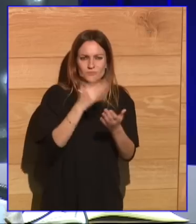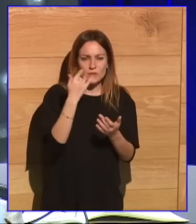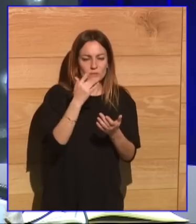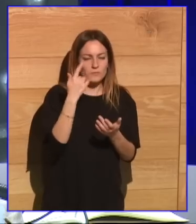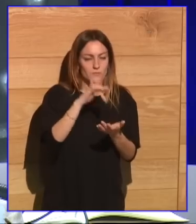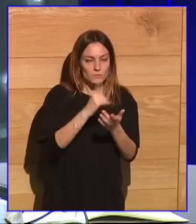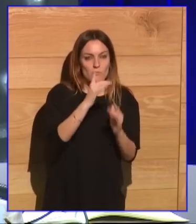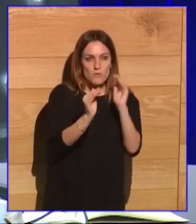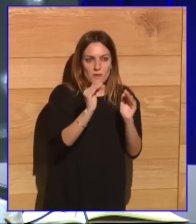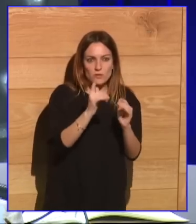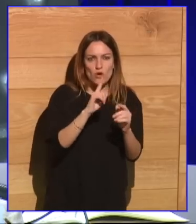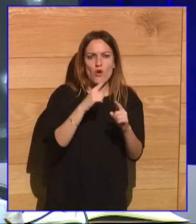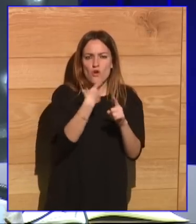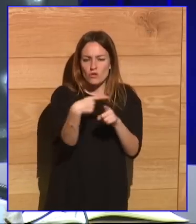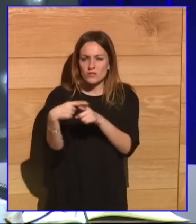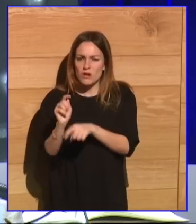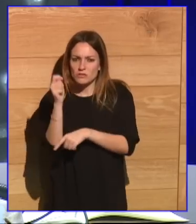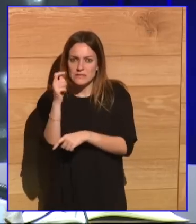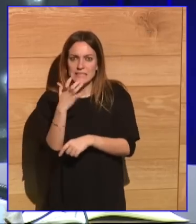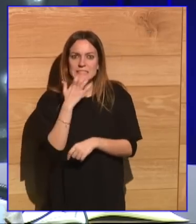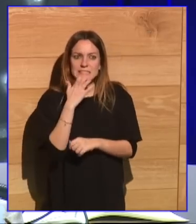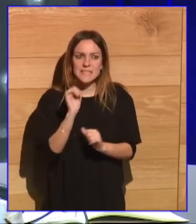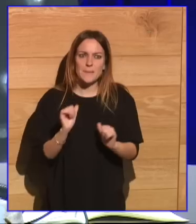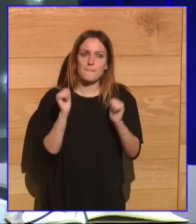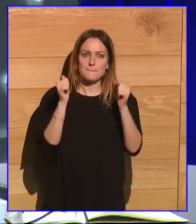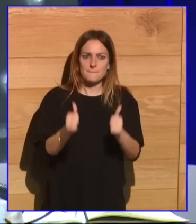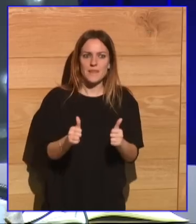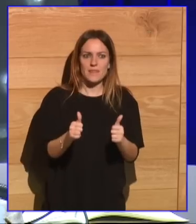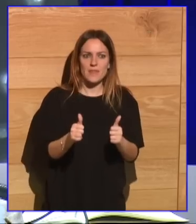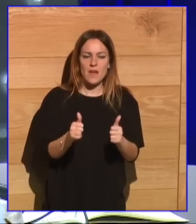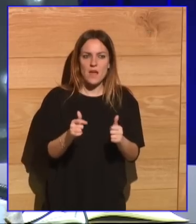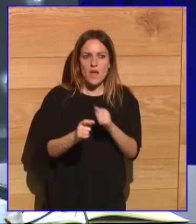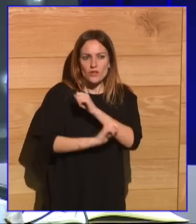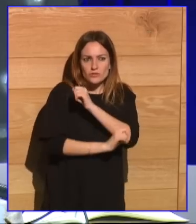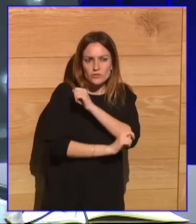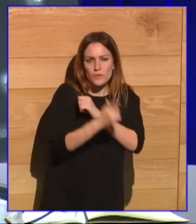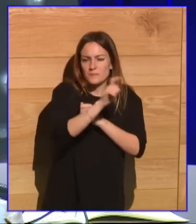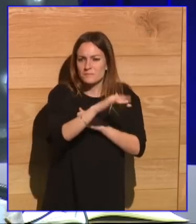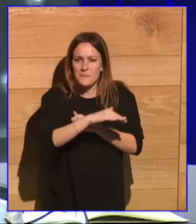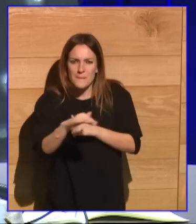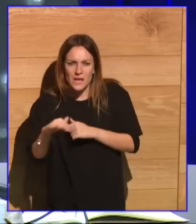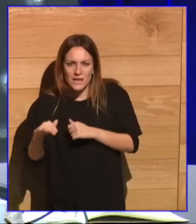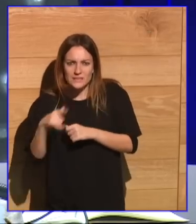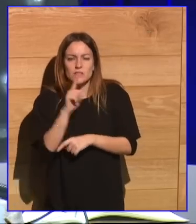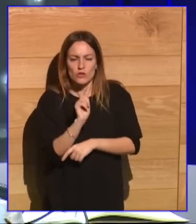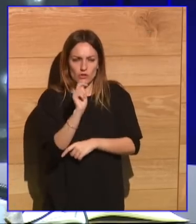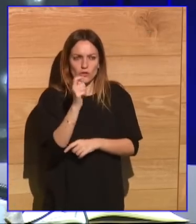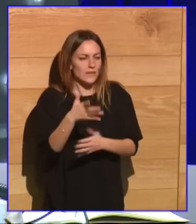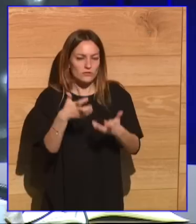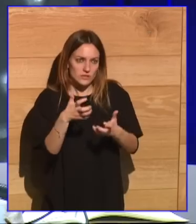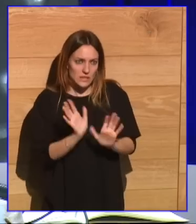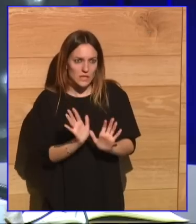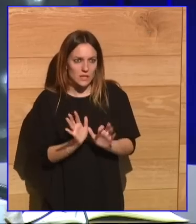consiguen cosas cuando empiezan a repetir los trucos de los malos de alguna manera. Jugar como ellos, sí. Y eso es